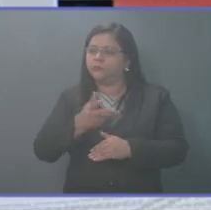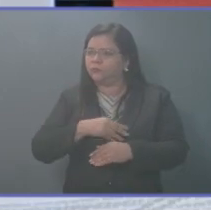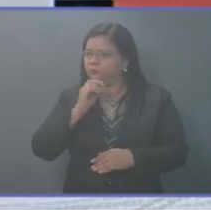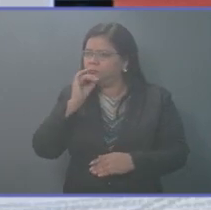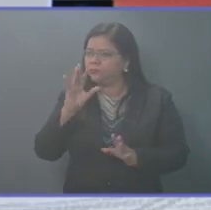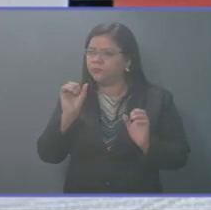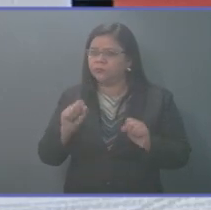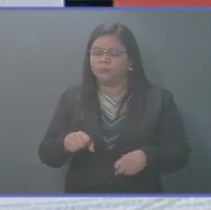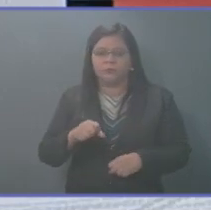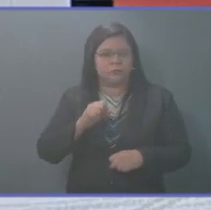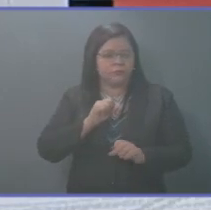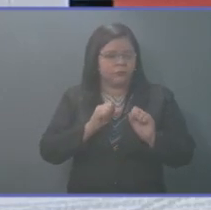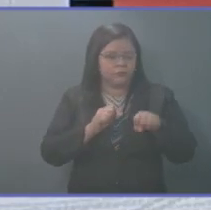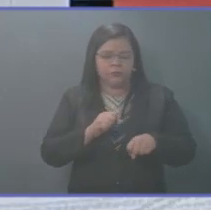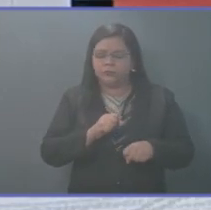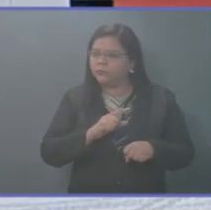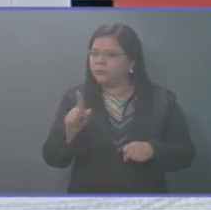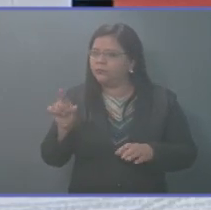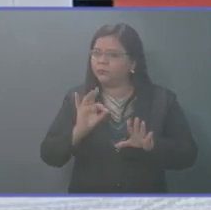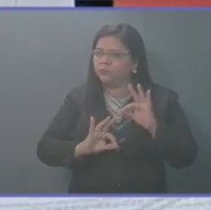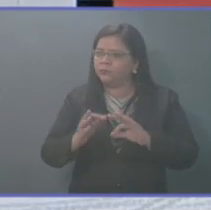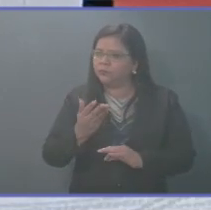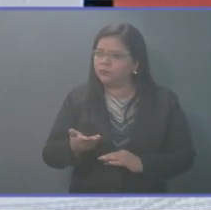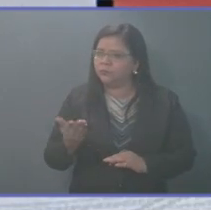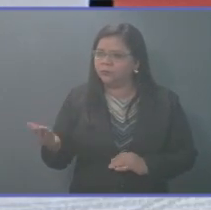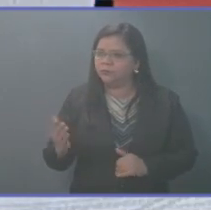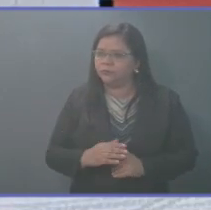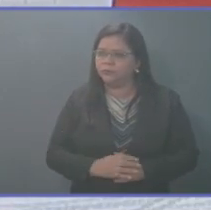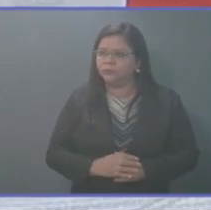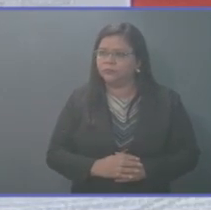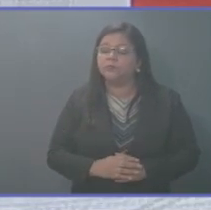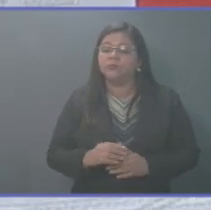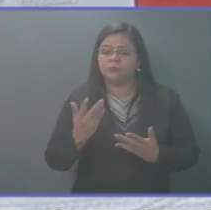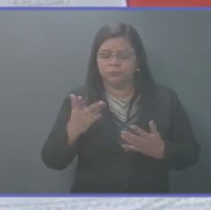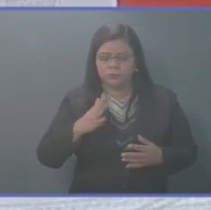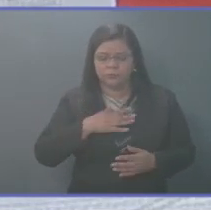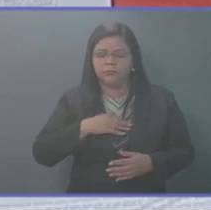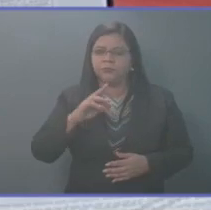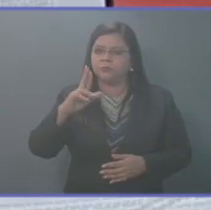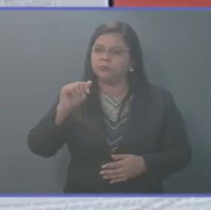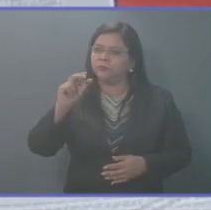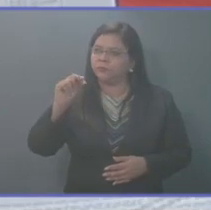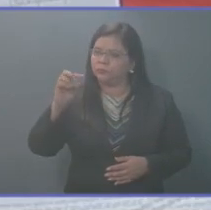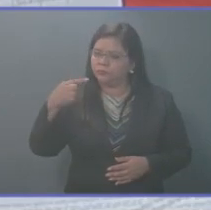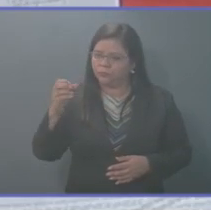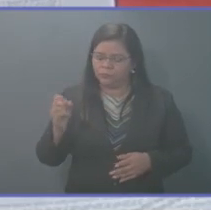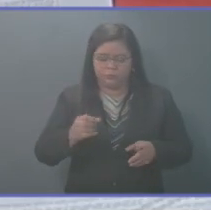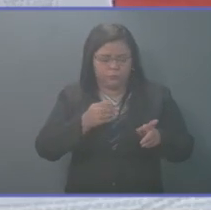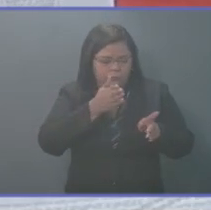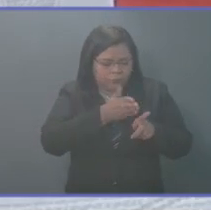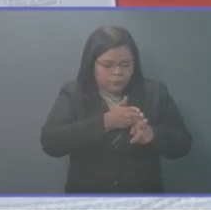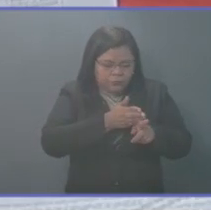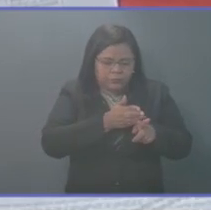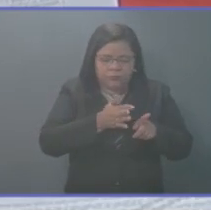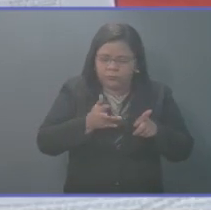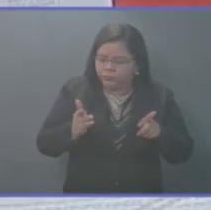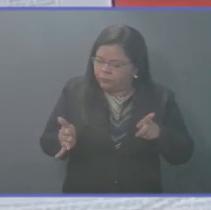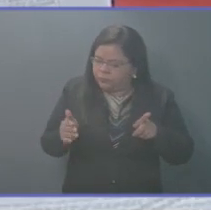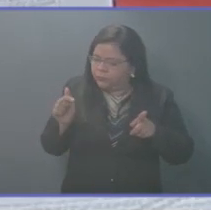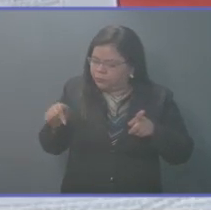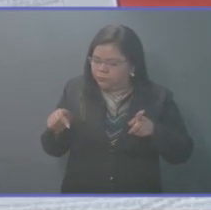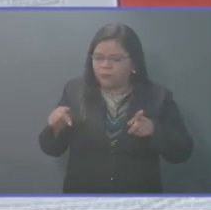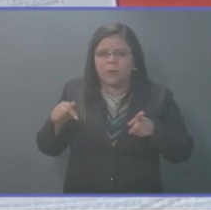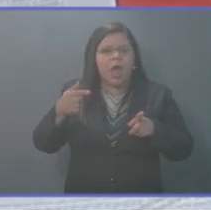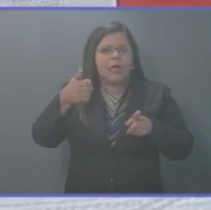sí o no sobre ciertas cosas entonces se dan rangos rangos de ti aquí y aquí se considera